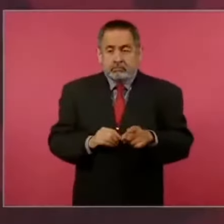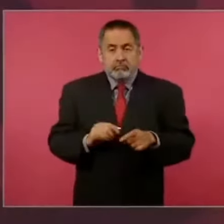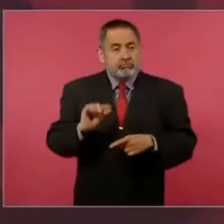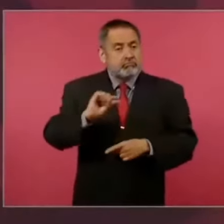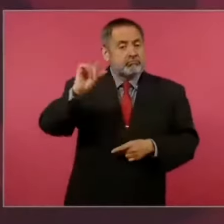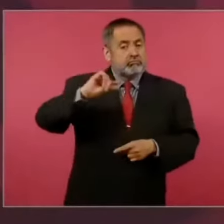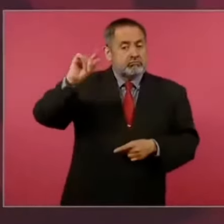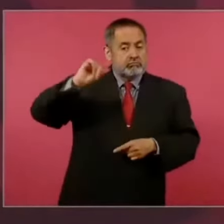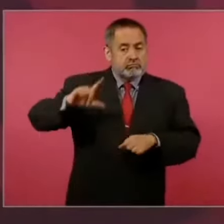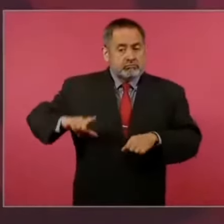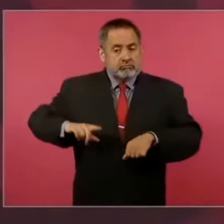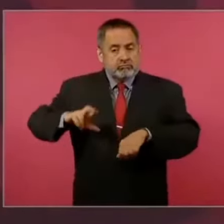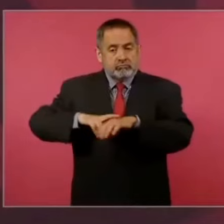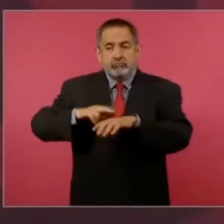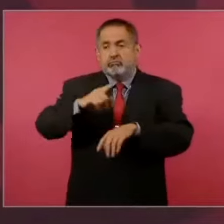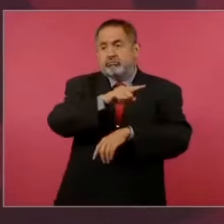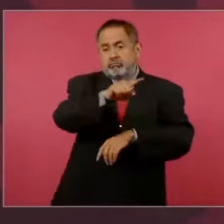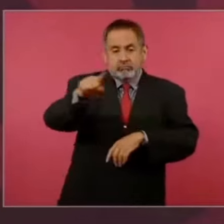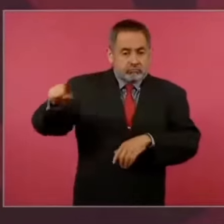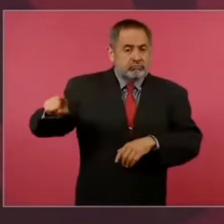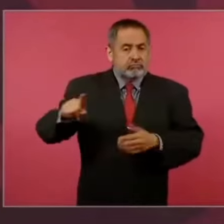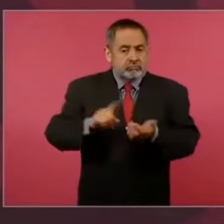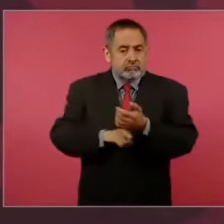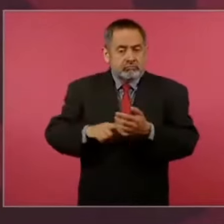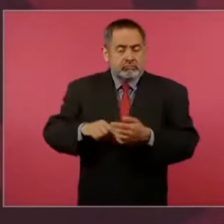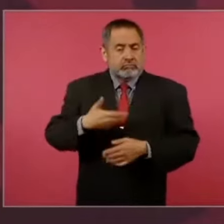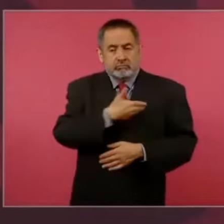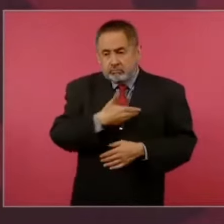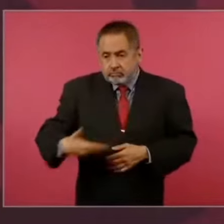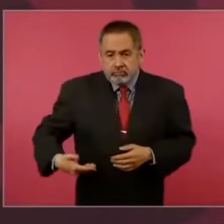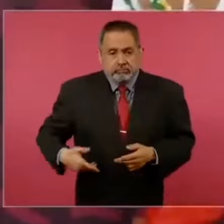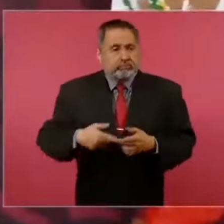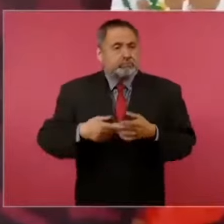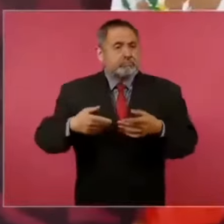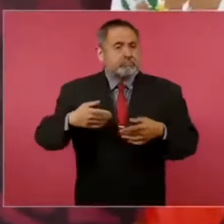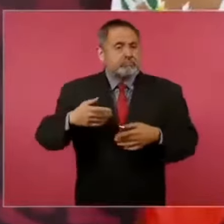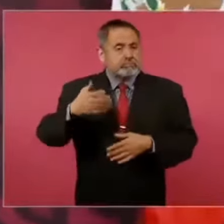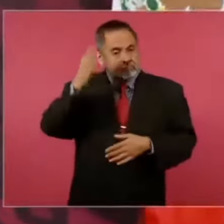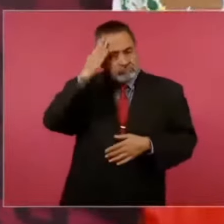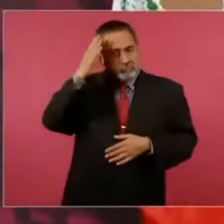Estado, jefes de gobierno, primero ministros,